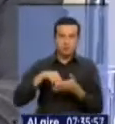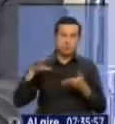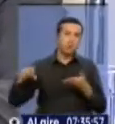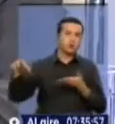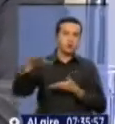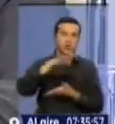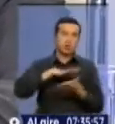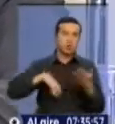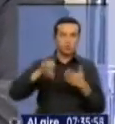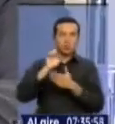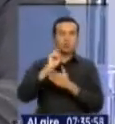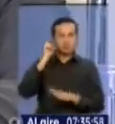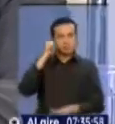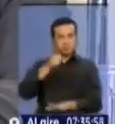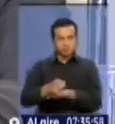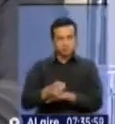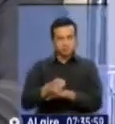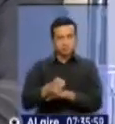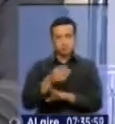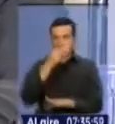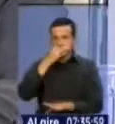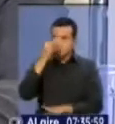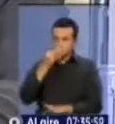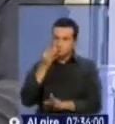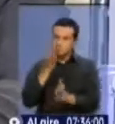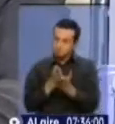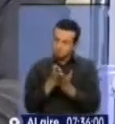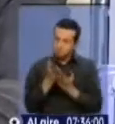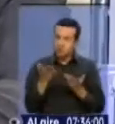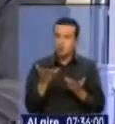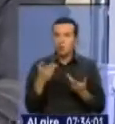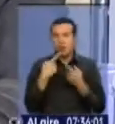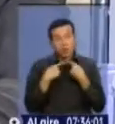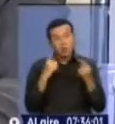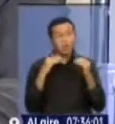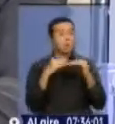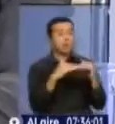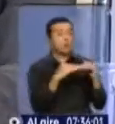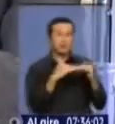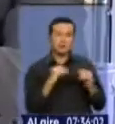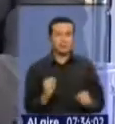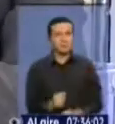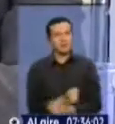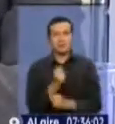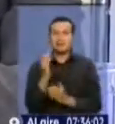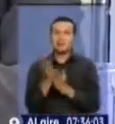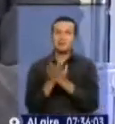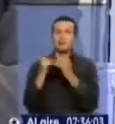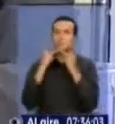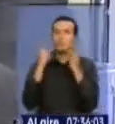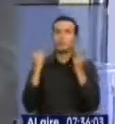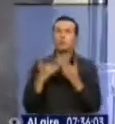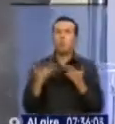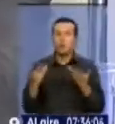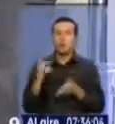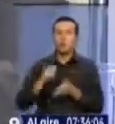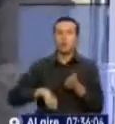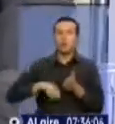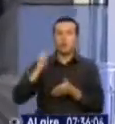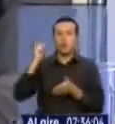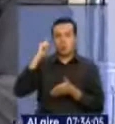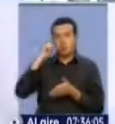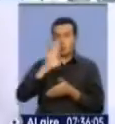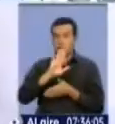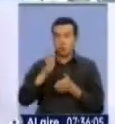provincias del ecuador exige un baño de verdad no podemos seguir hablando de democracia cuando hay servidores públicos que contratan con el estado